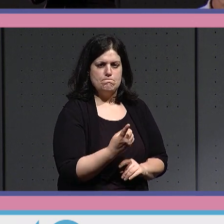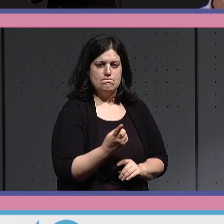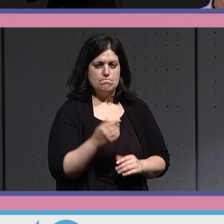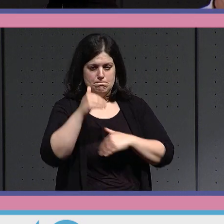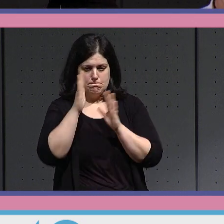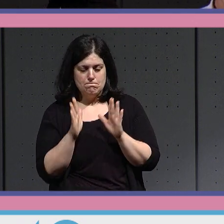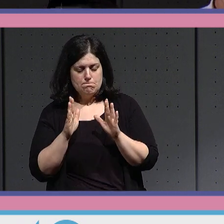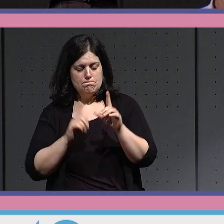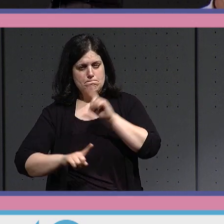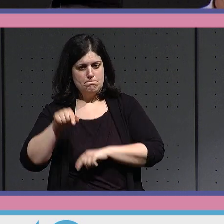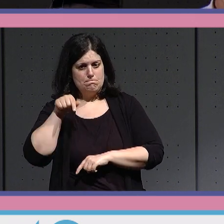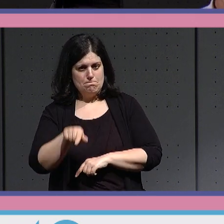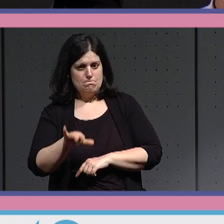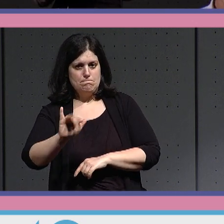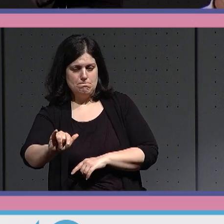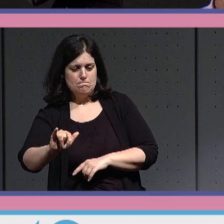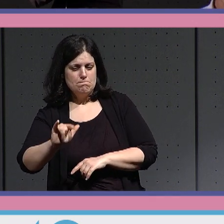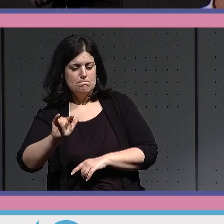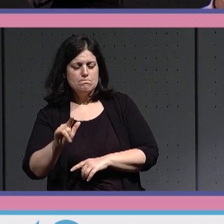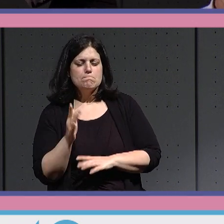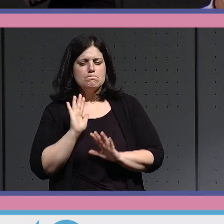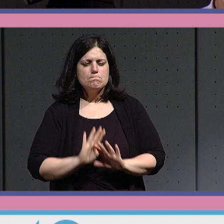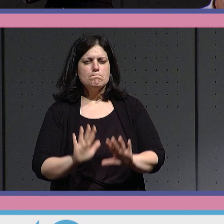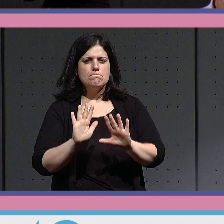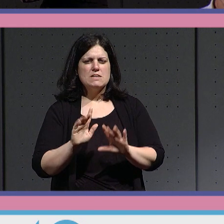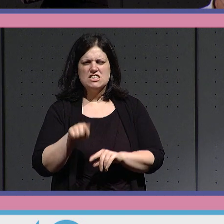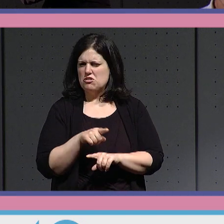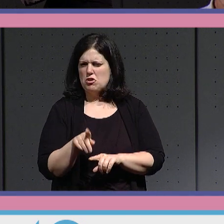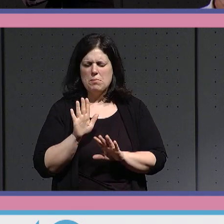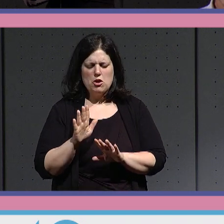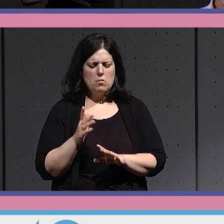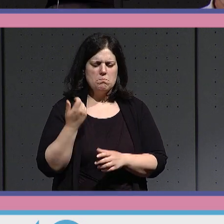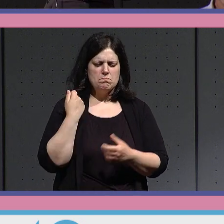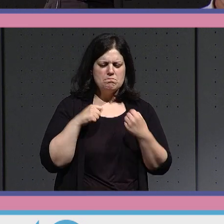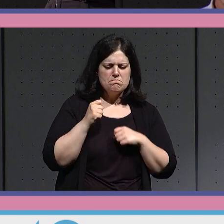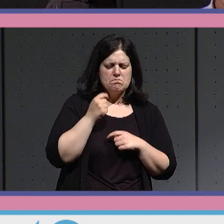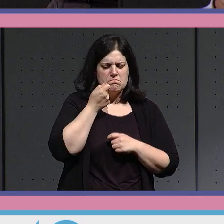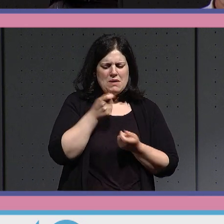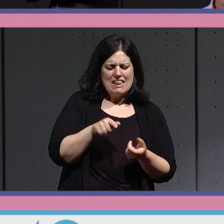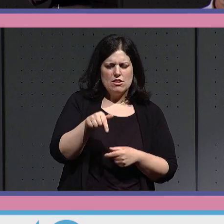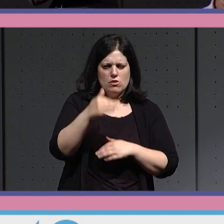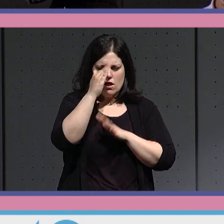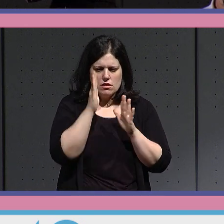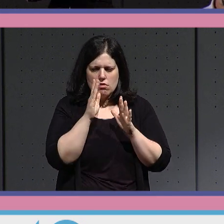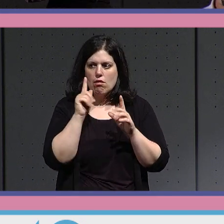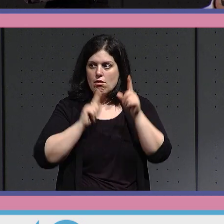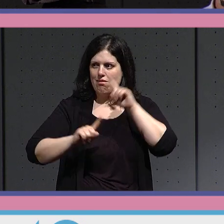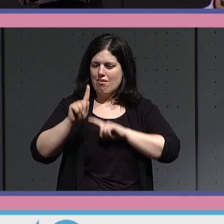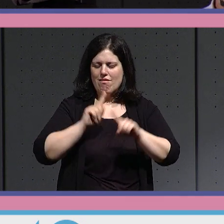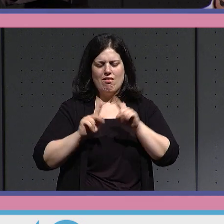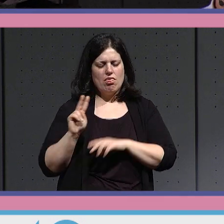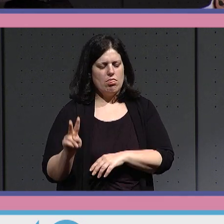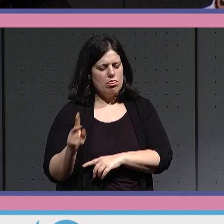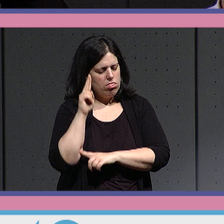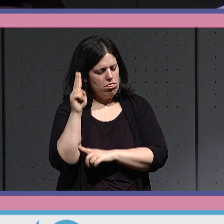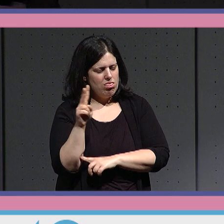no, situaciones prácticamente parecidas en las que hay problemas de atención van a tener impacto en capacidades que en los